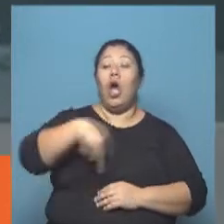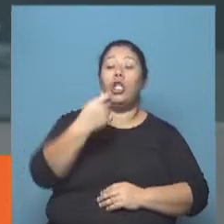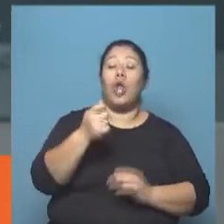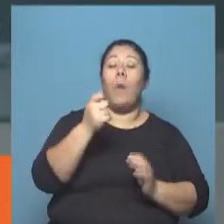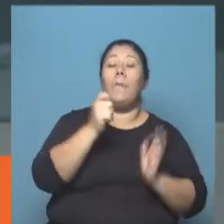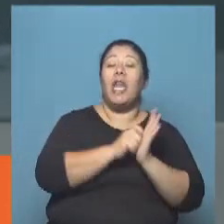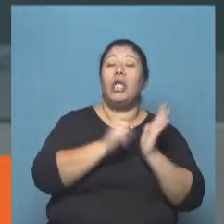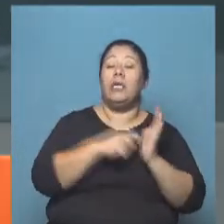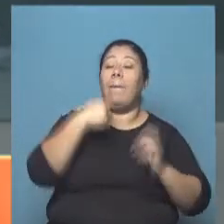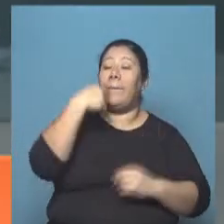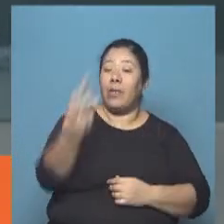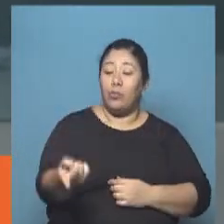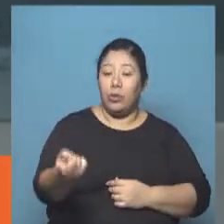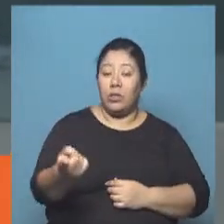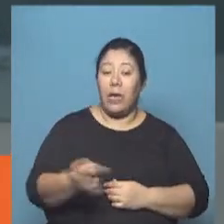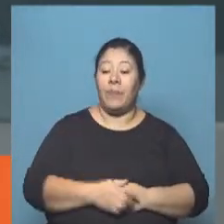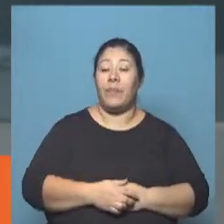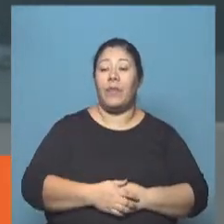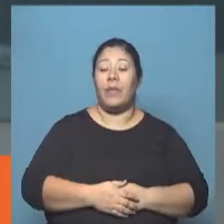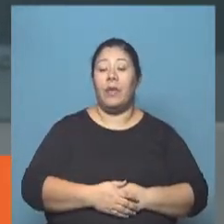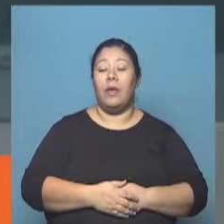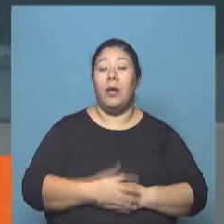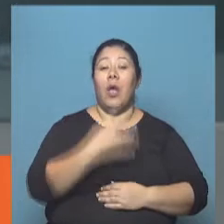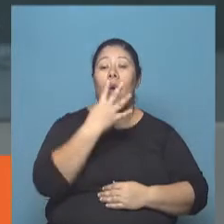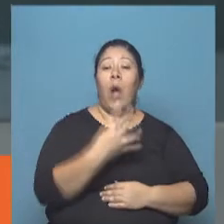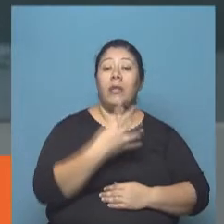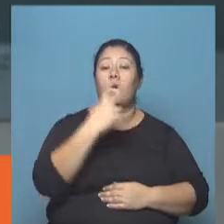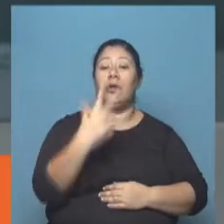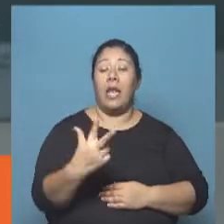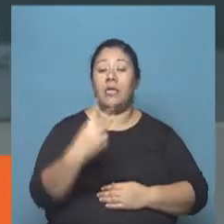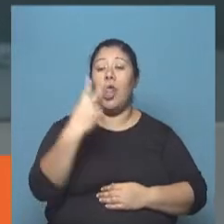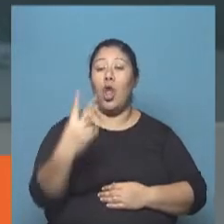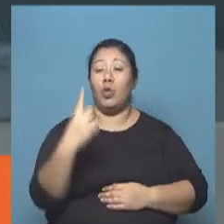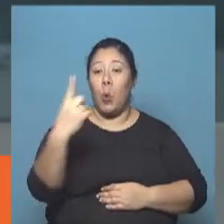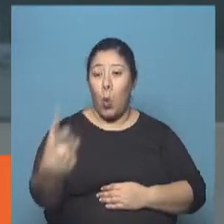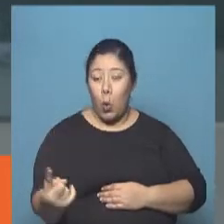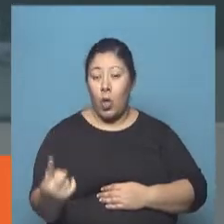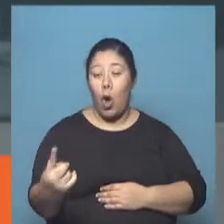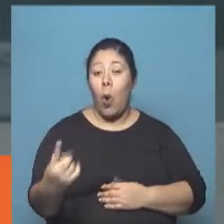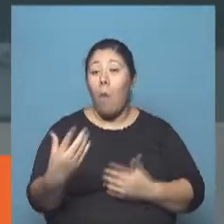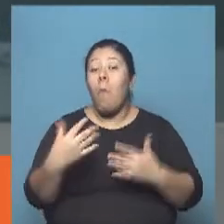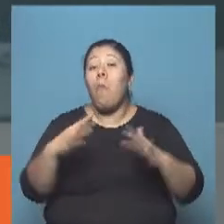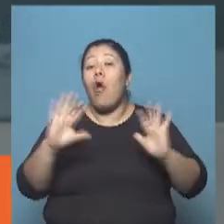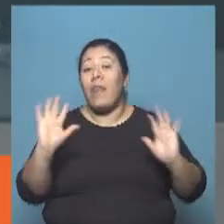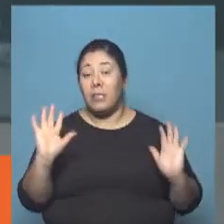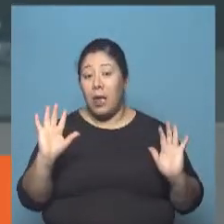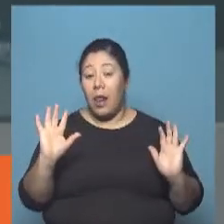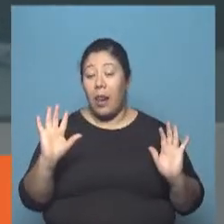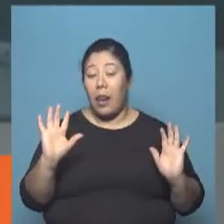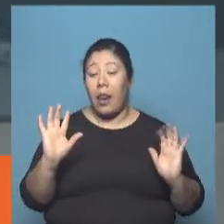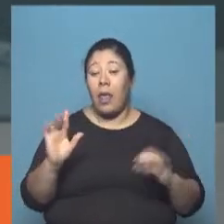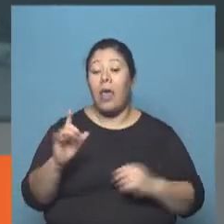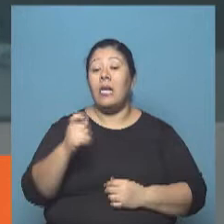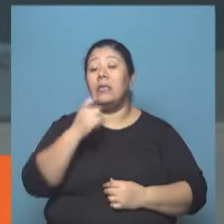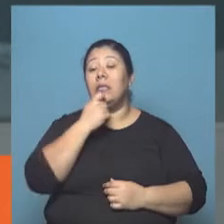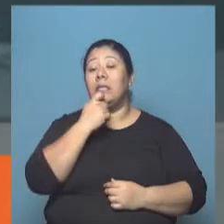con el tema, ¿ves ese 4-2-3-1 también como ideal para Messi en cancha, o